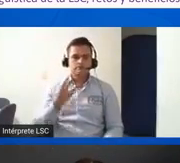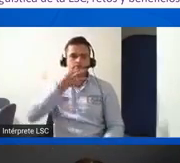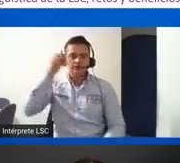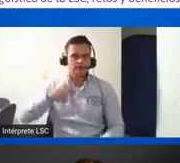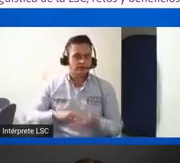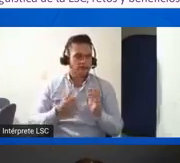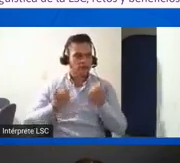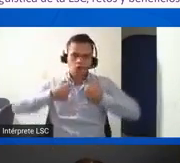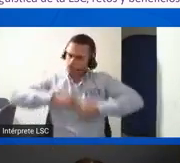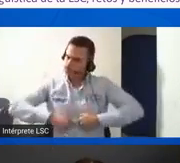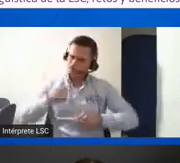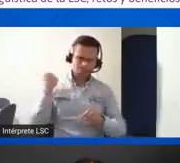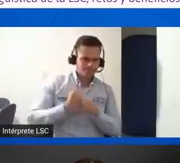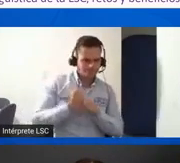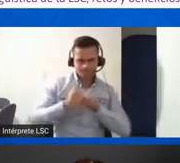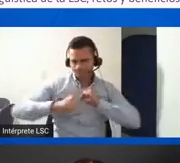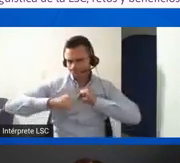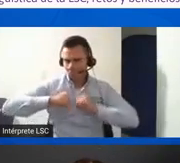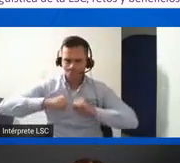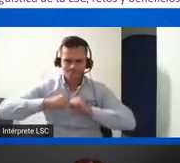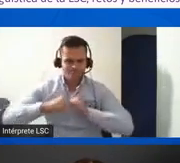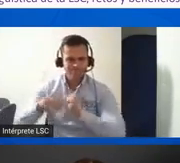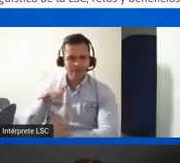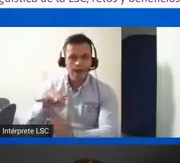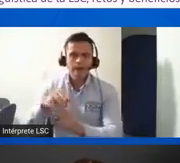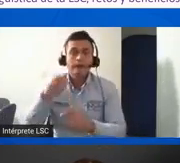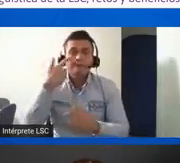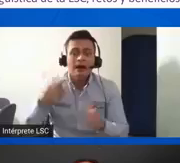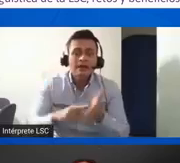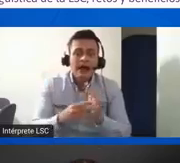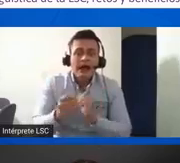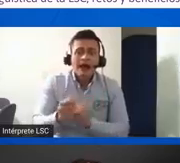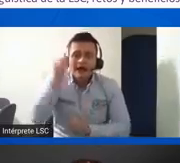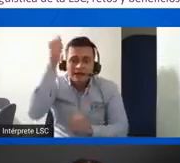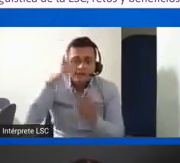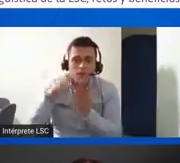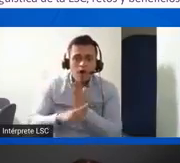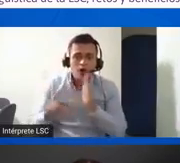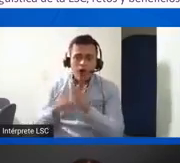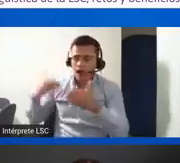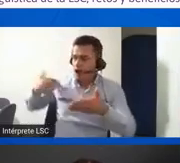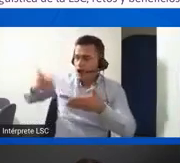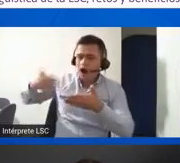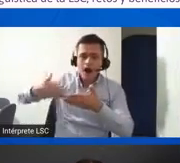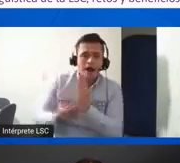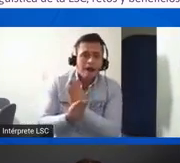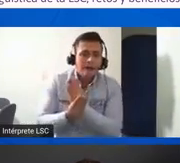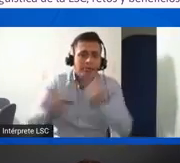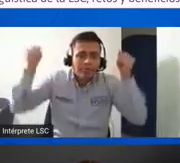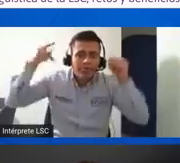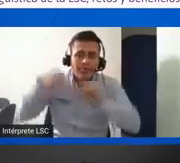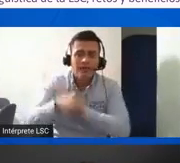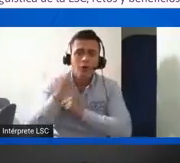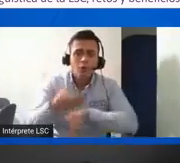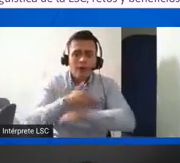la camiseta fue rescatar del riesgo de que muriera el proyecto de ley, ponerlo en la agenda